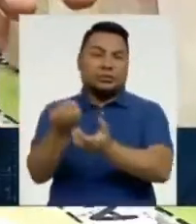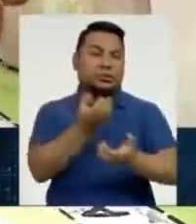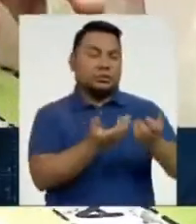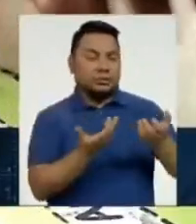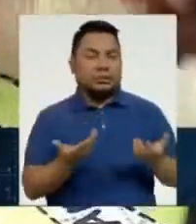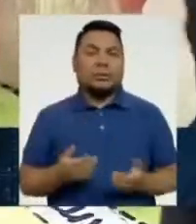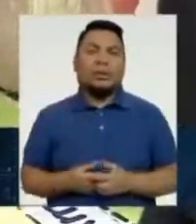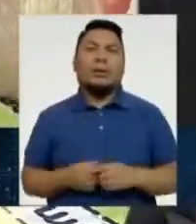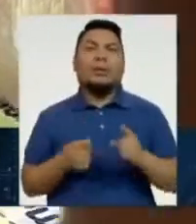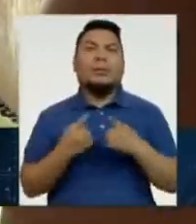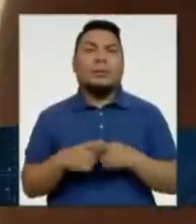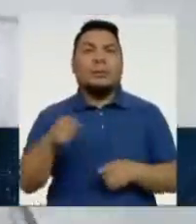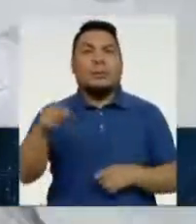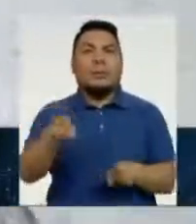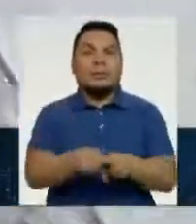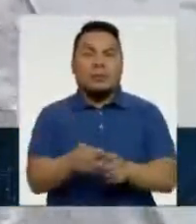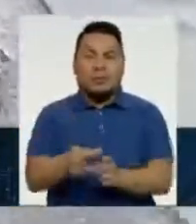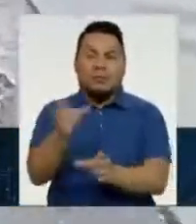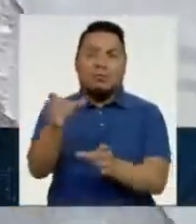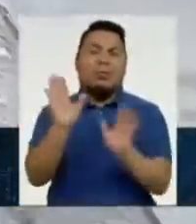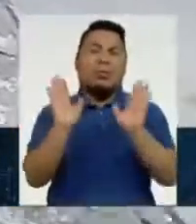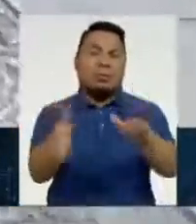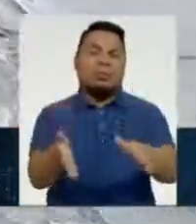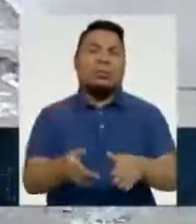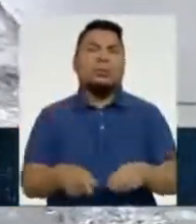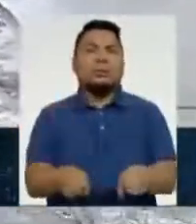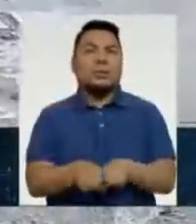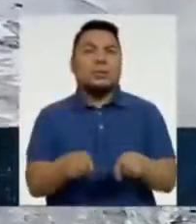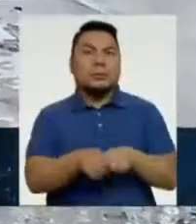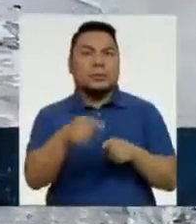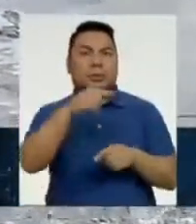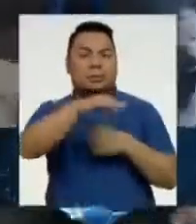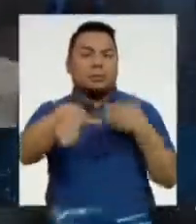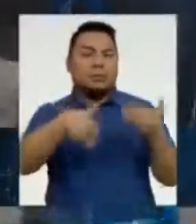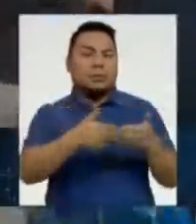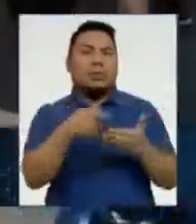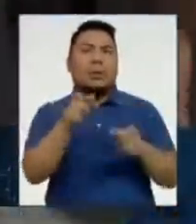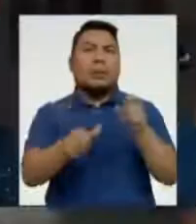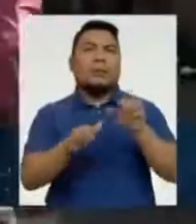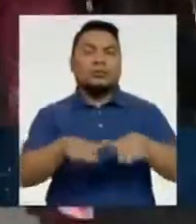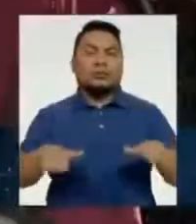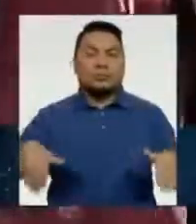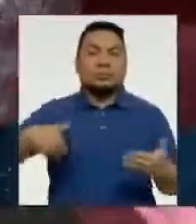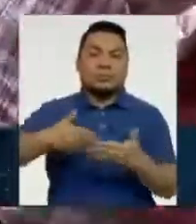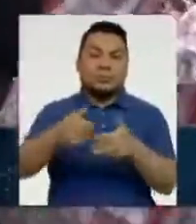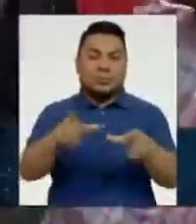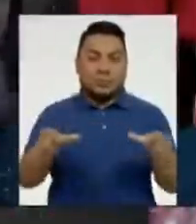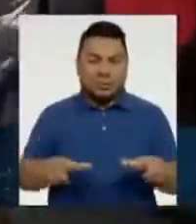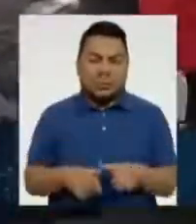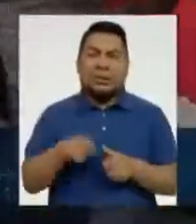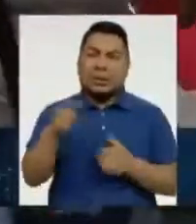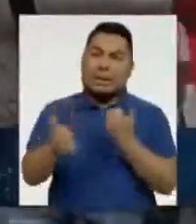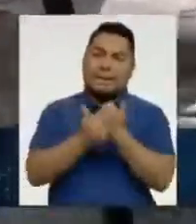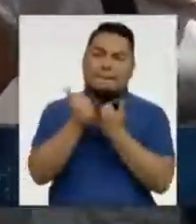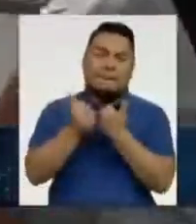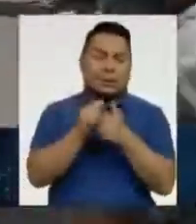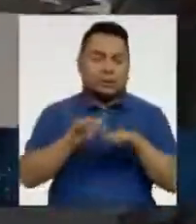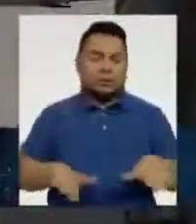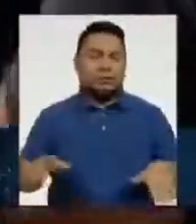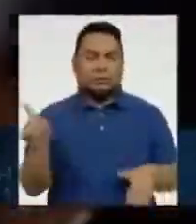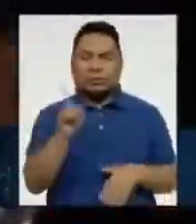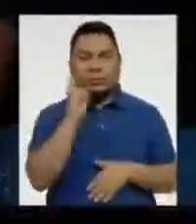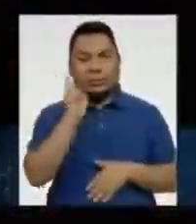Material inflamable, como alcoholes almacenados sin ningún control. Incluso padres con niños llegan hasta Mesa Redonda, pese al peligro a que los